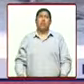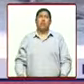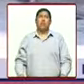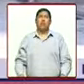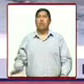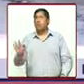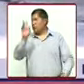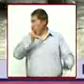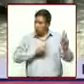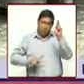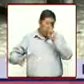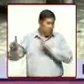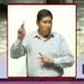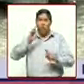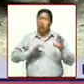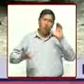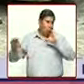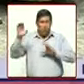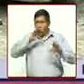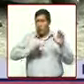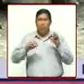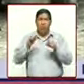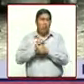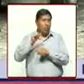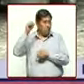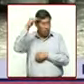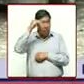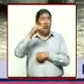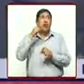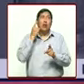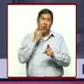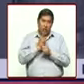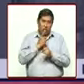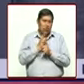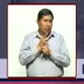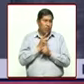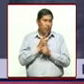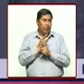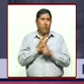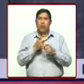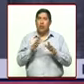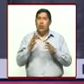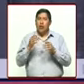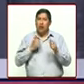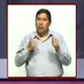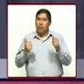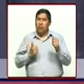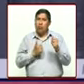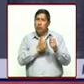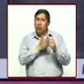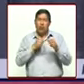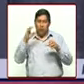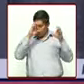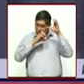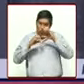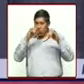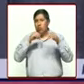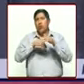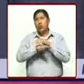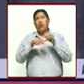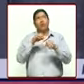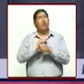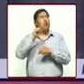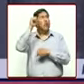Los están preocupados, buscándolo también en el monte junto con policías. Exacto, los están tras el rastreo y la búsqueda dentro del